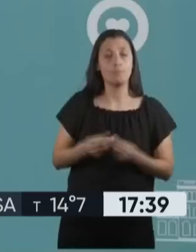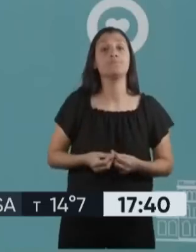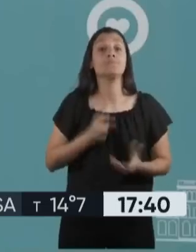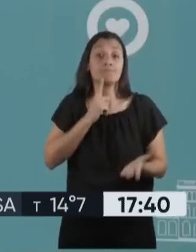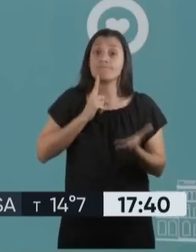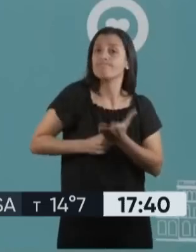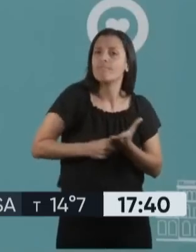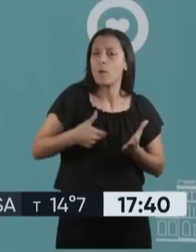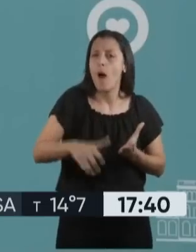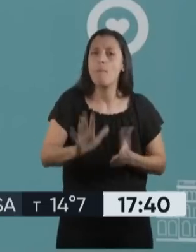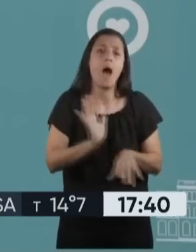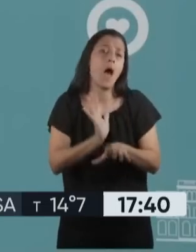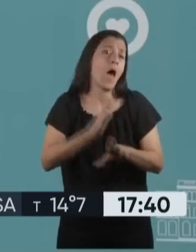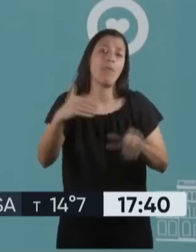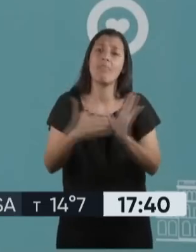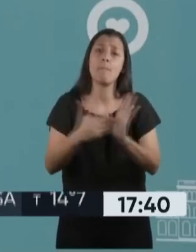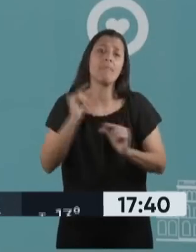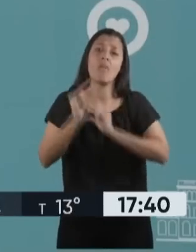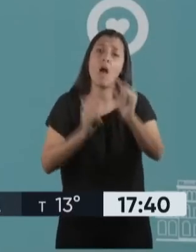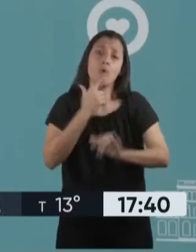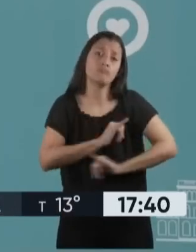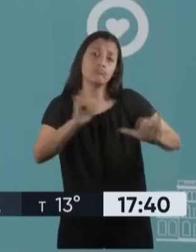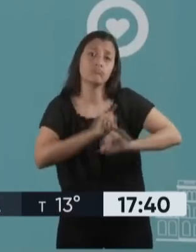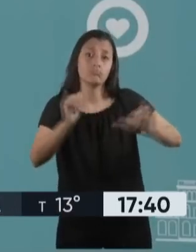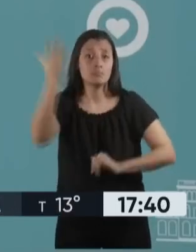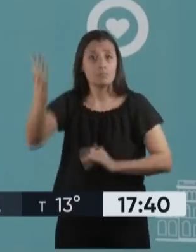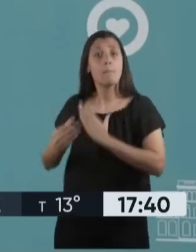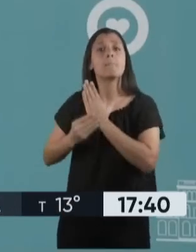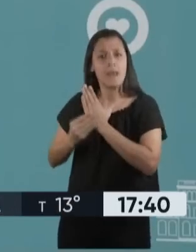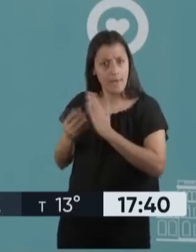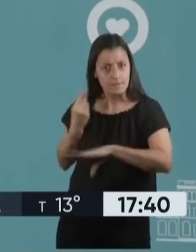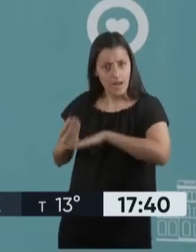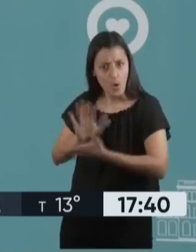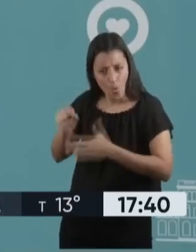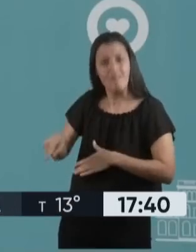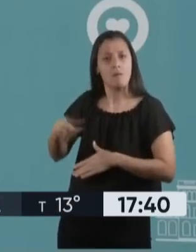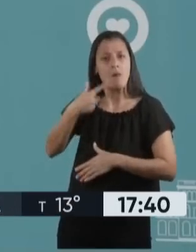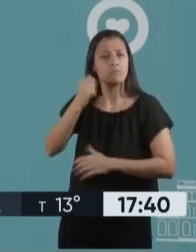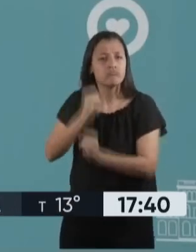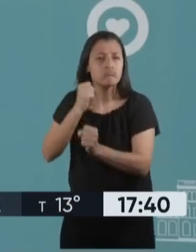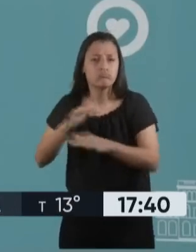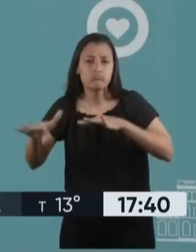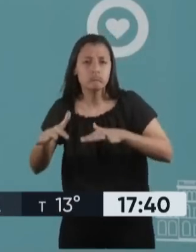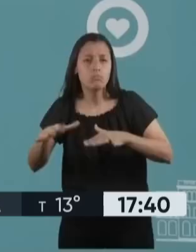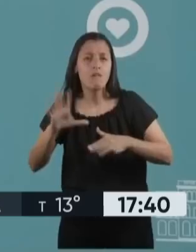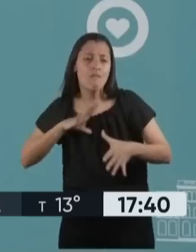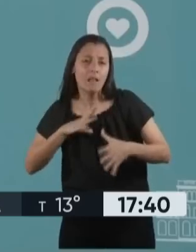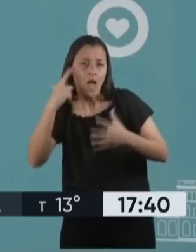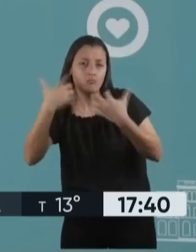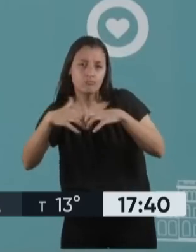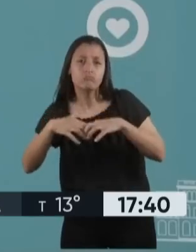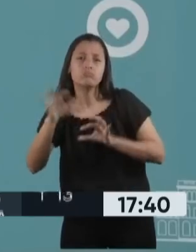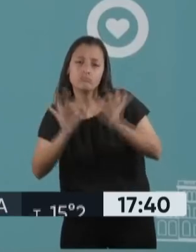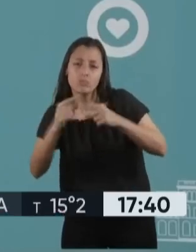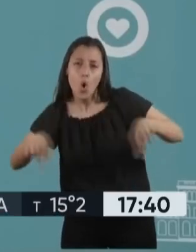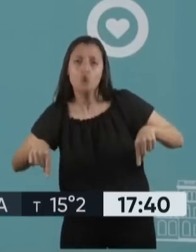van a ir tomando y se van a ir anunciando paulatinamente. La ministra está trabajando en todas las correcciones y medidas que quiera hacer al plan económico, que